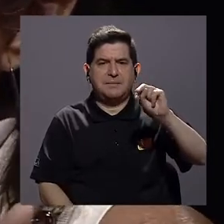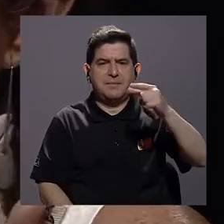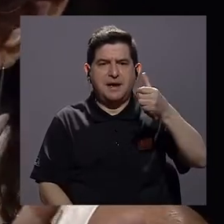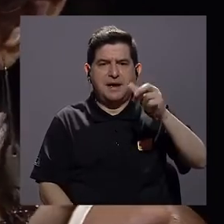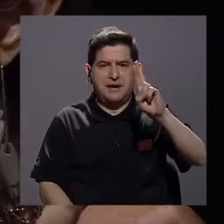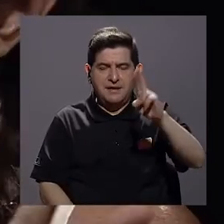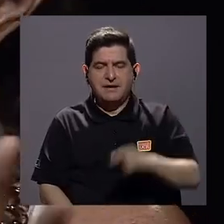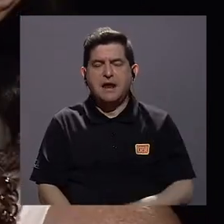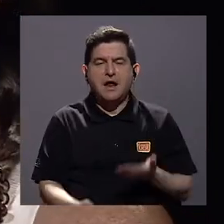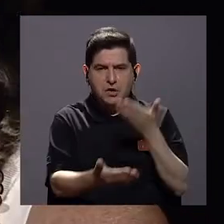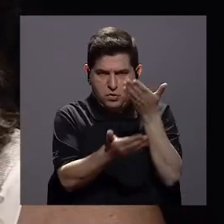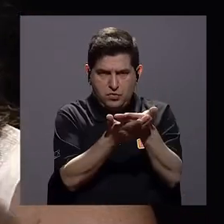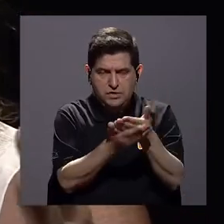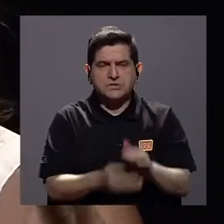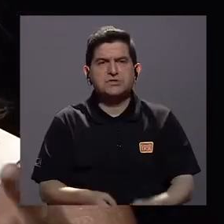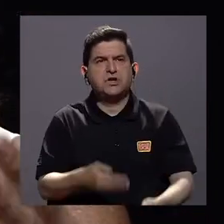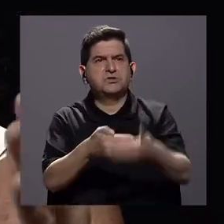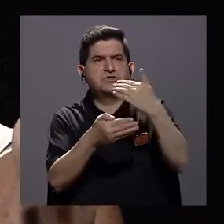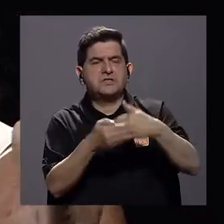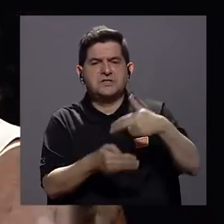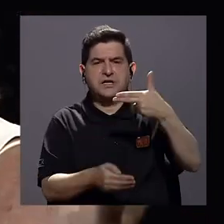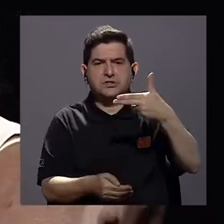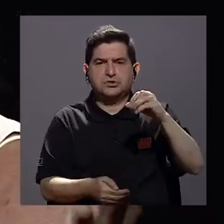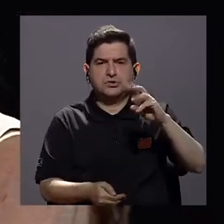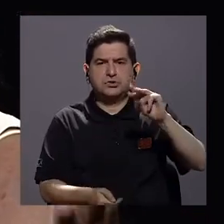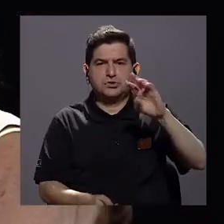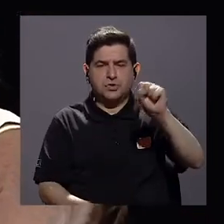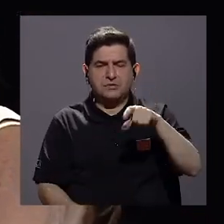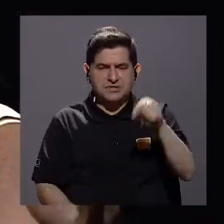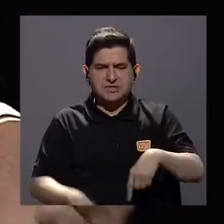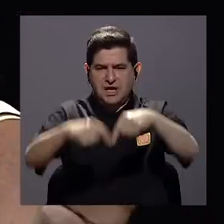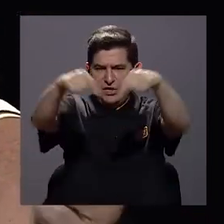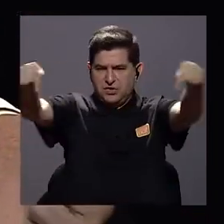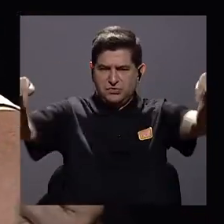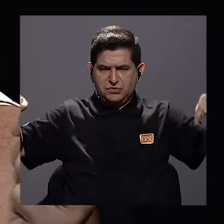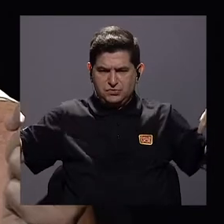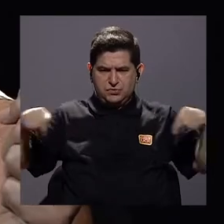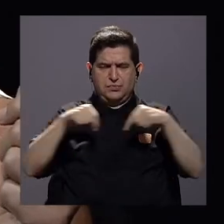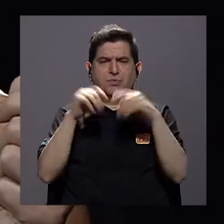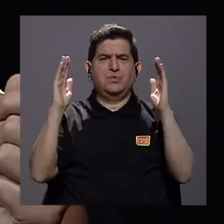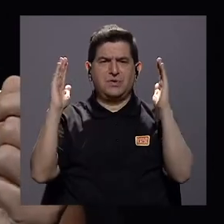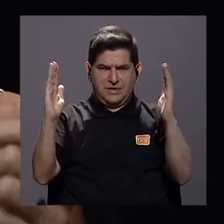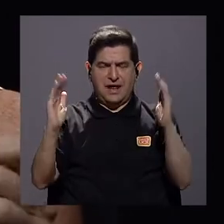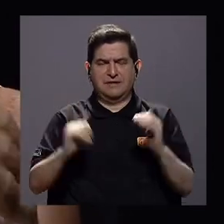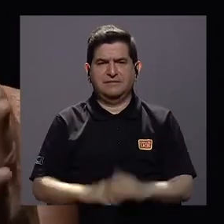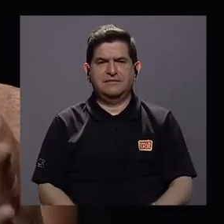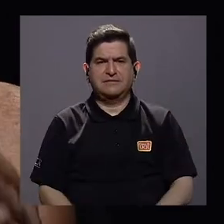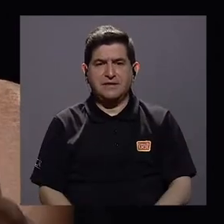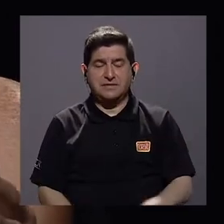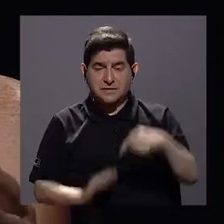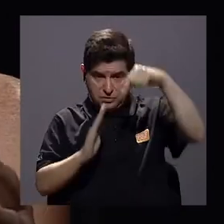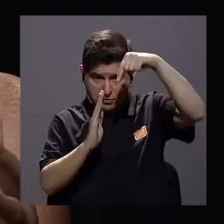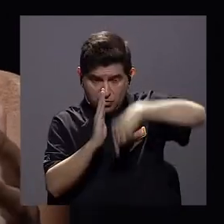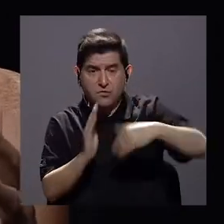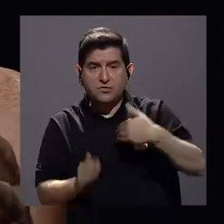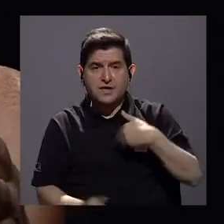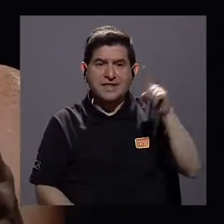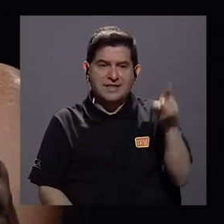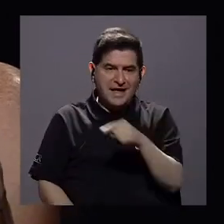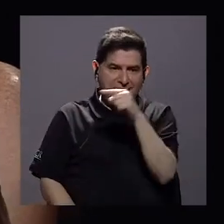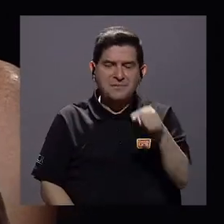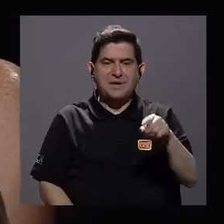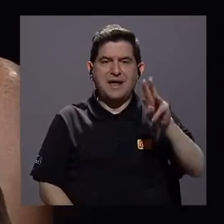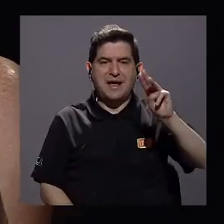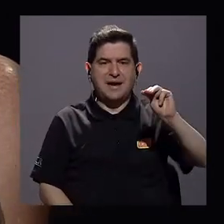Chomes, en esa zona hay grandes. Ellos hacen unas piletas muy grandes de de una cierta profundidad, eliminan